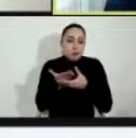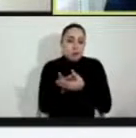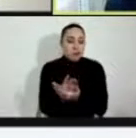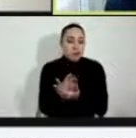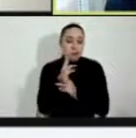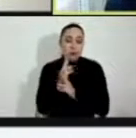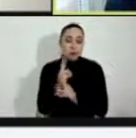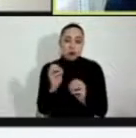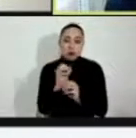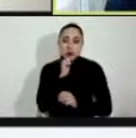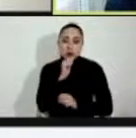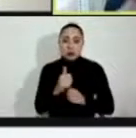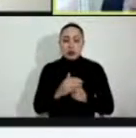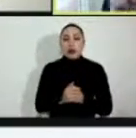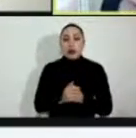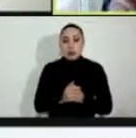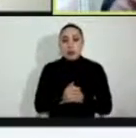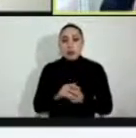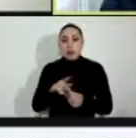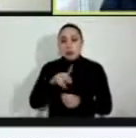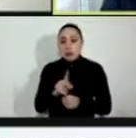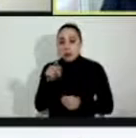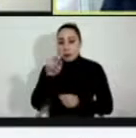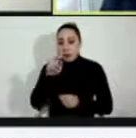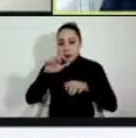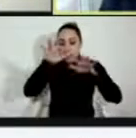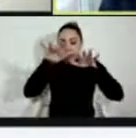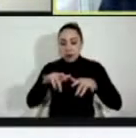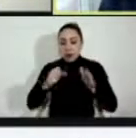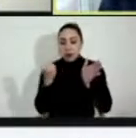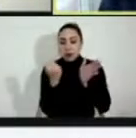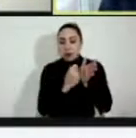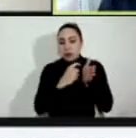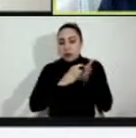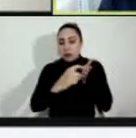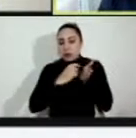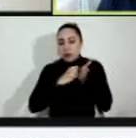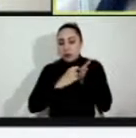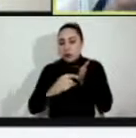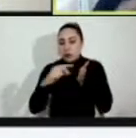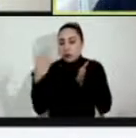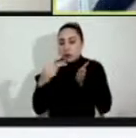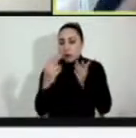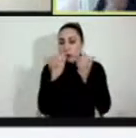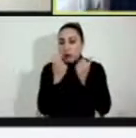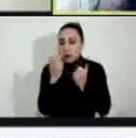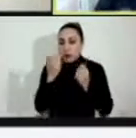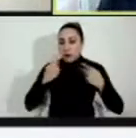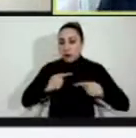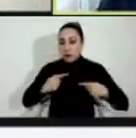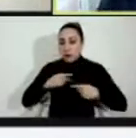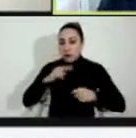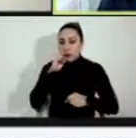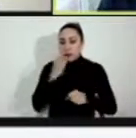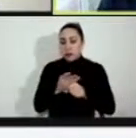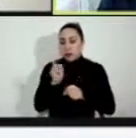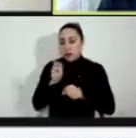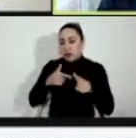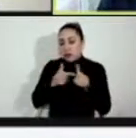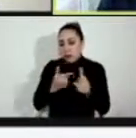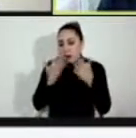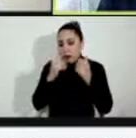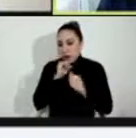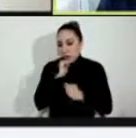en el documento no se mencionan los nombres de los servidores que señala como que ya no laboran y tampoco se